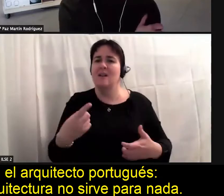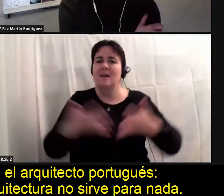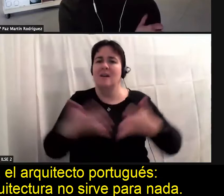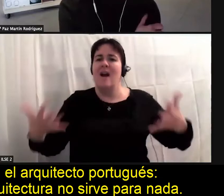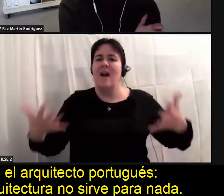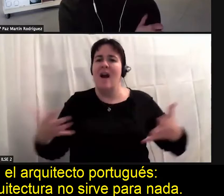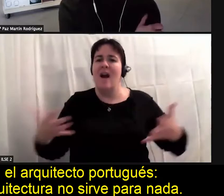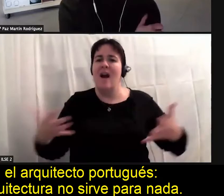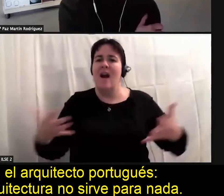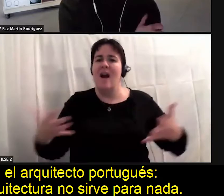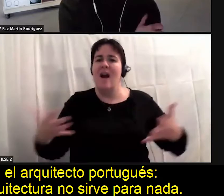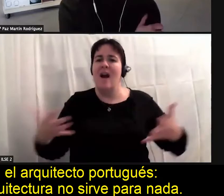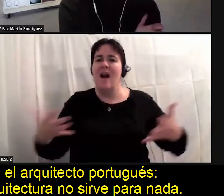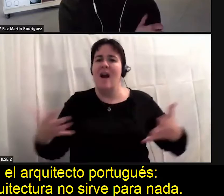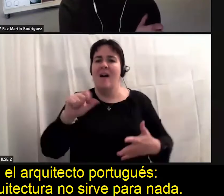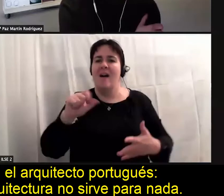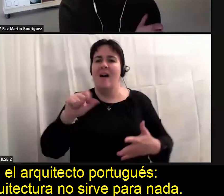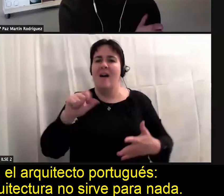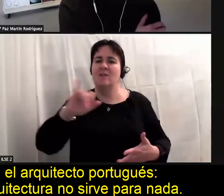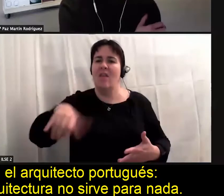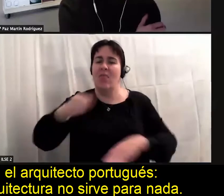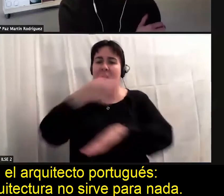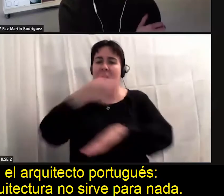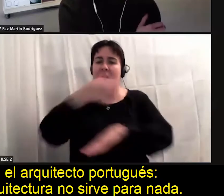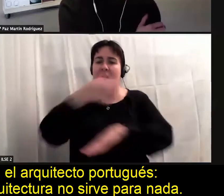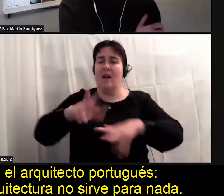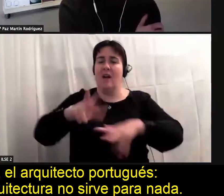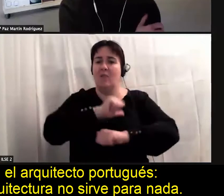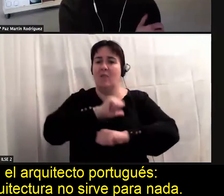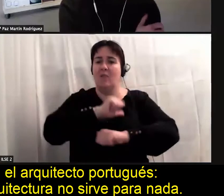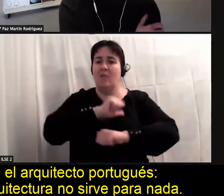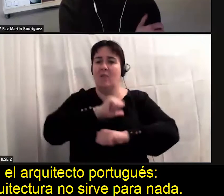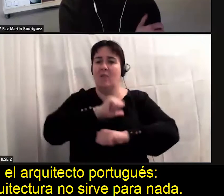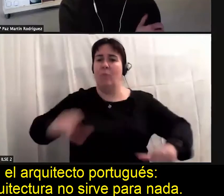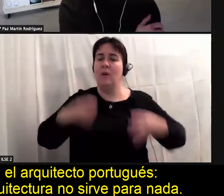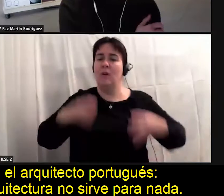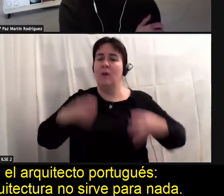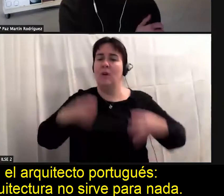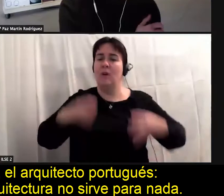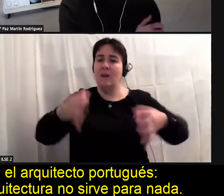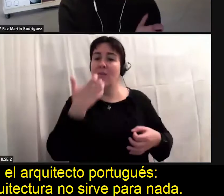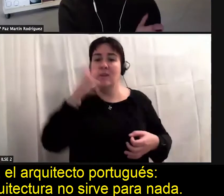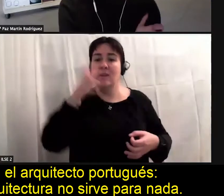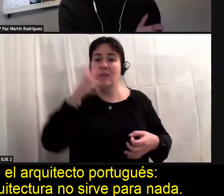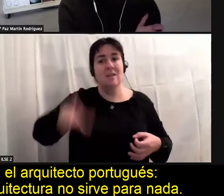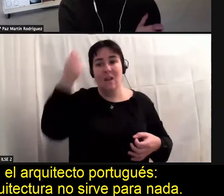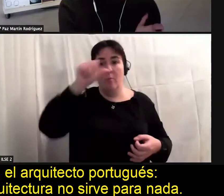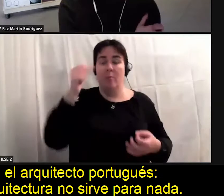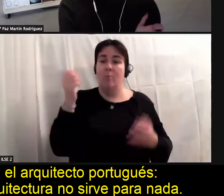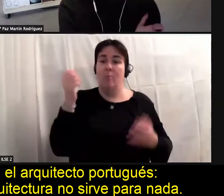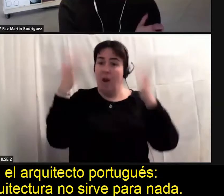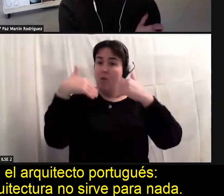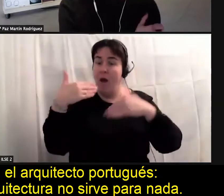¿no? El arquitecto portugués, que siempre dice que si no existe el hombre, la arquitectura no sirve para nada,